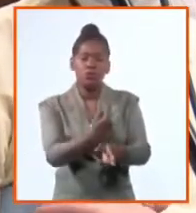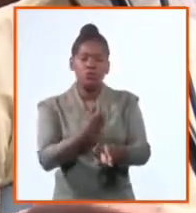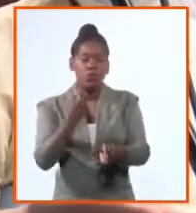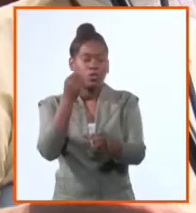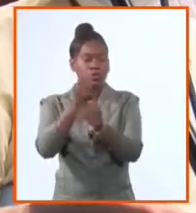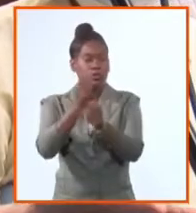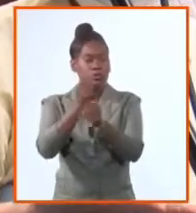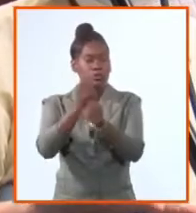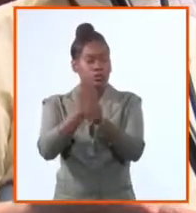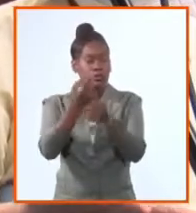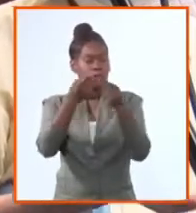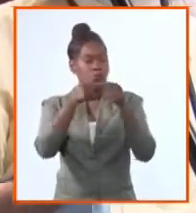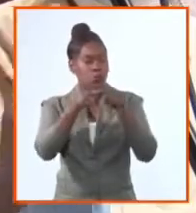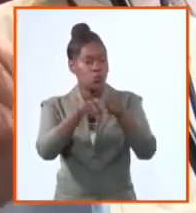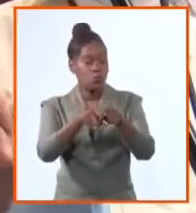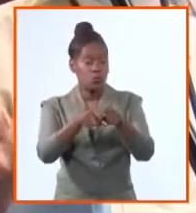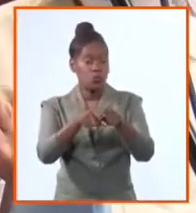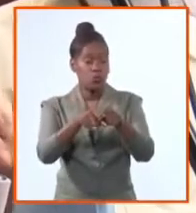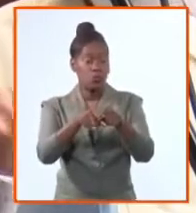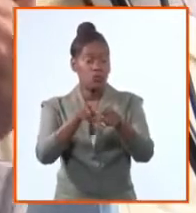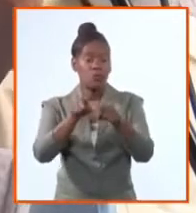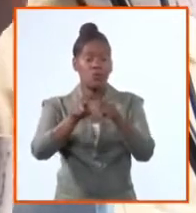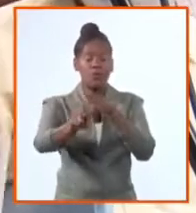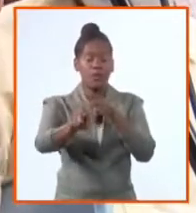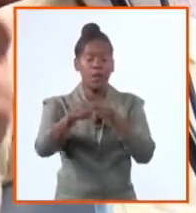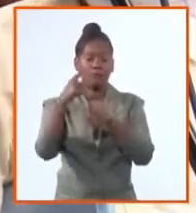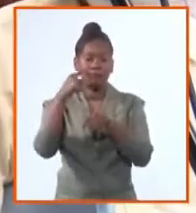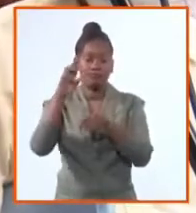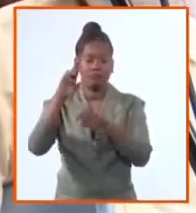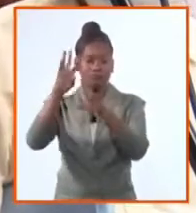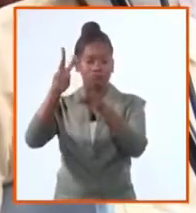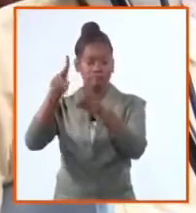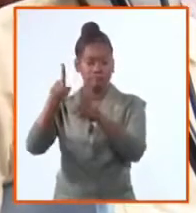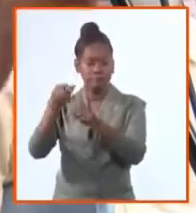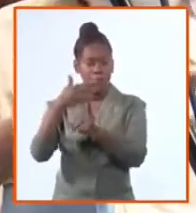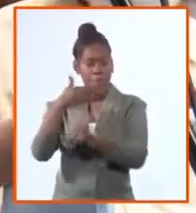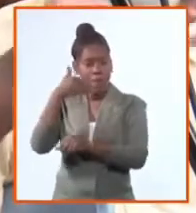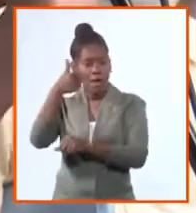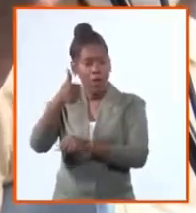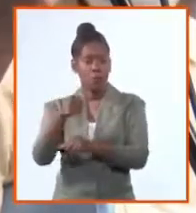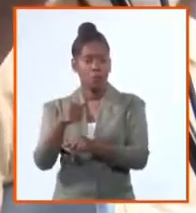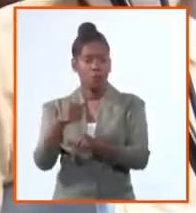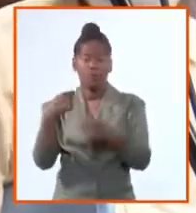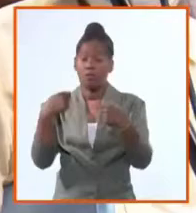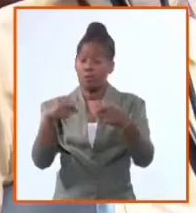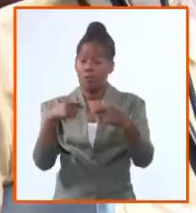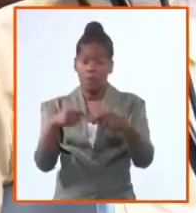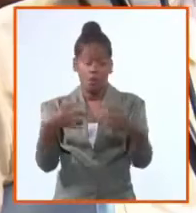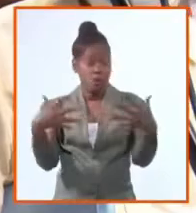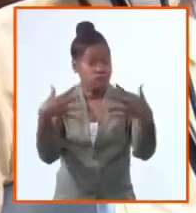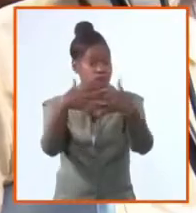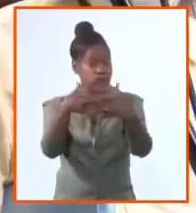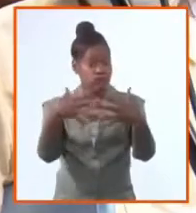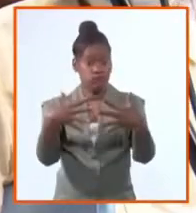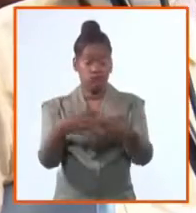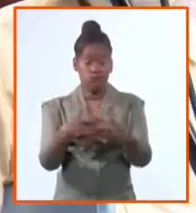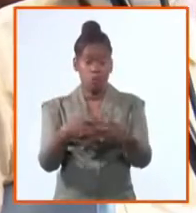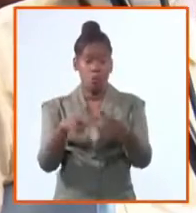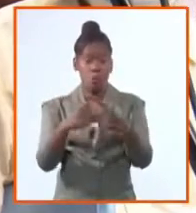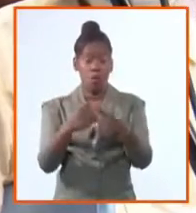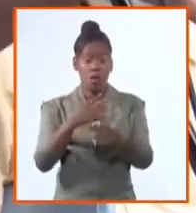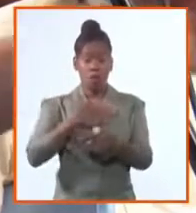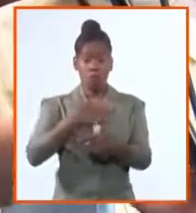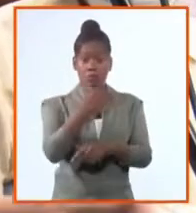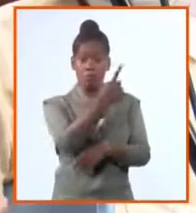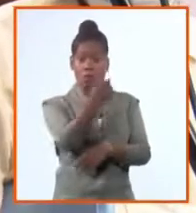que los resultados sean mejores. Porque si no nos integramos vamos a seguir en el fraccionamiento, cada uno hablando por su lado en